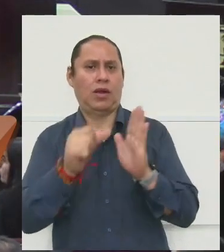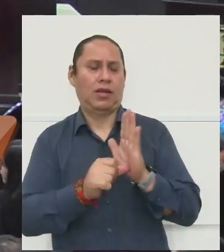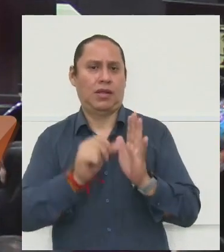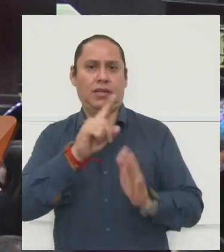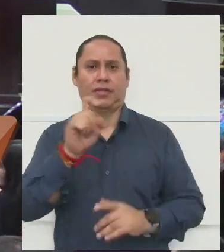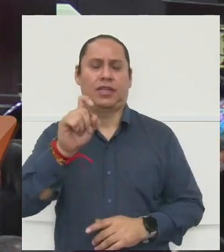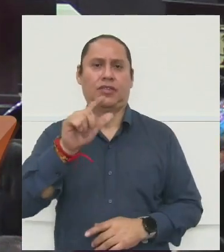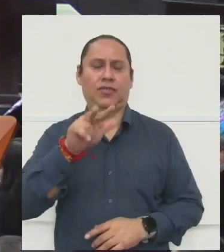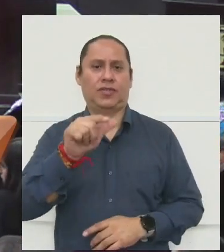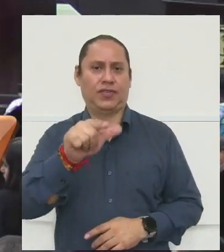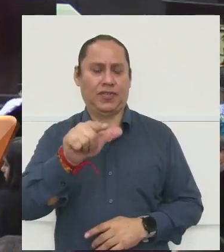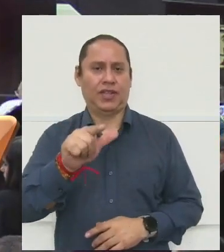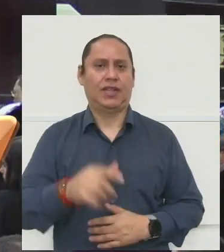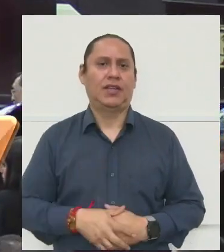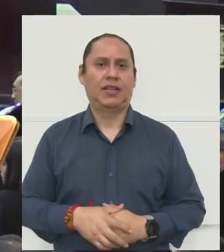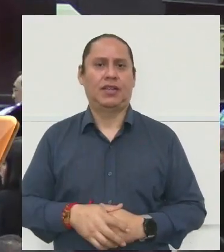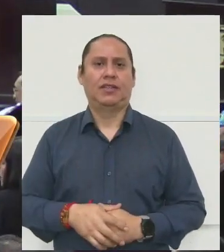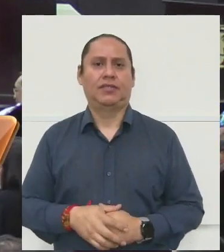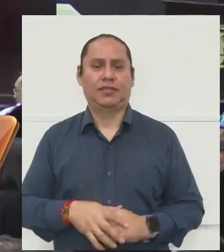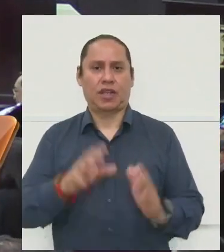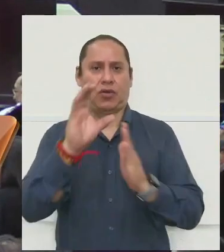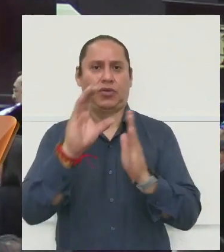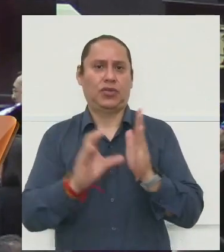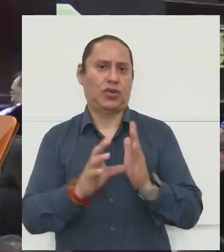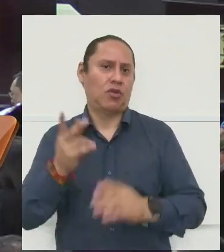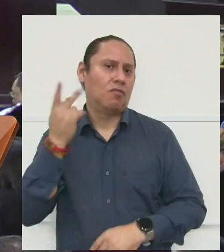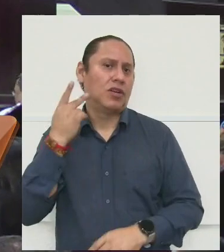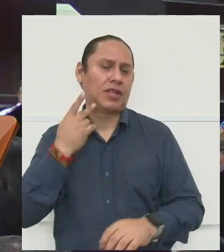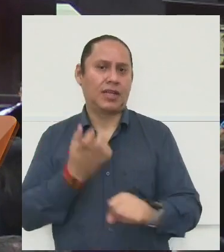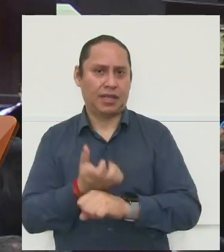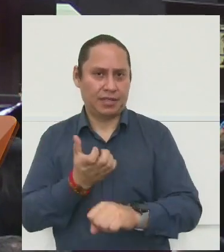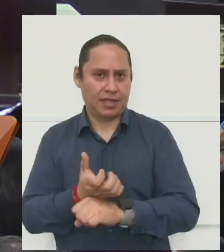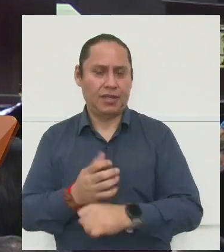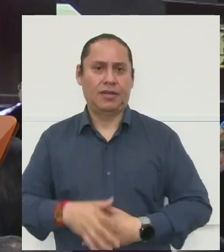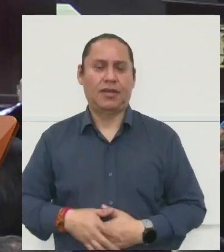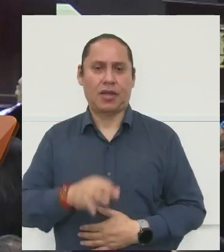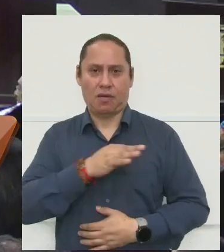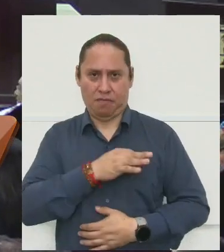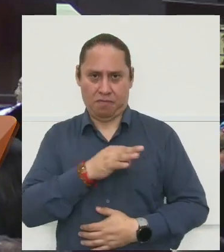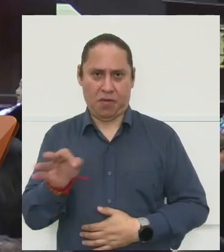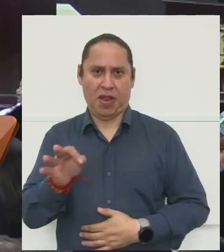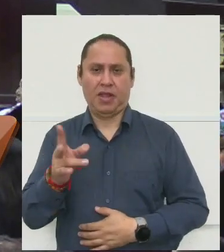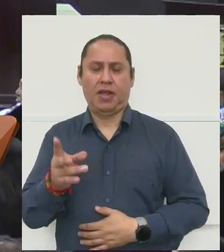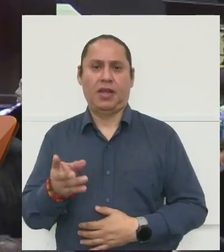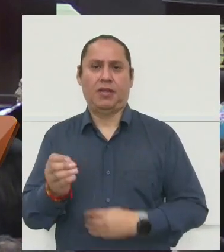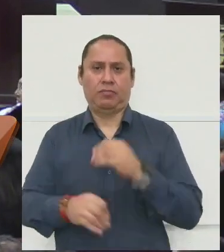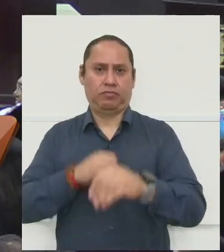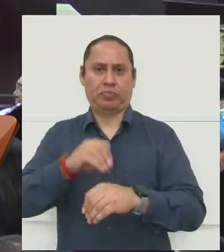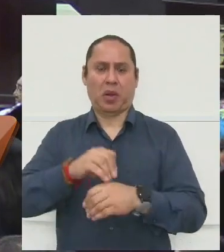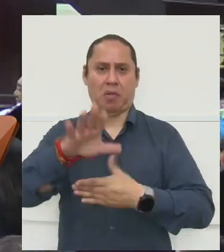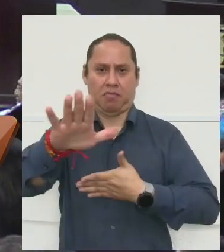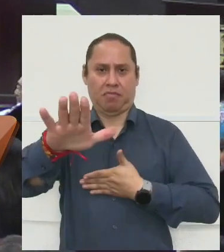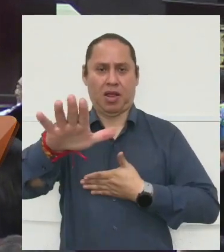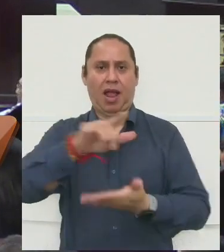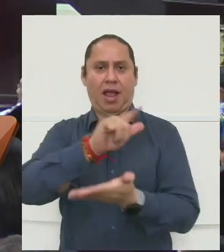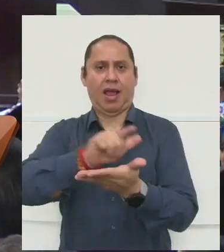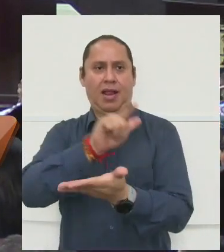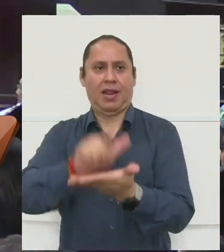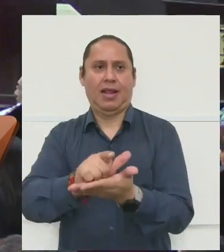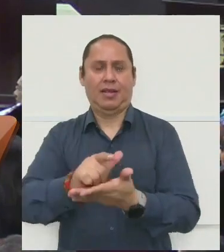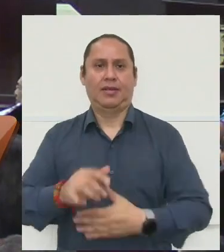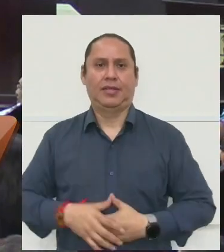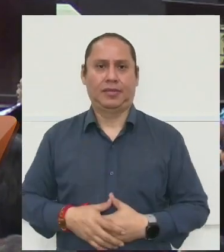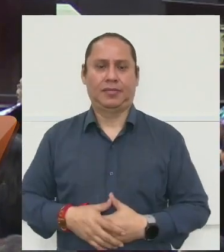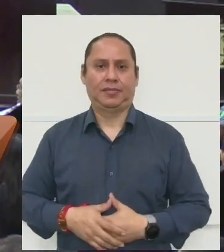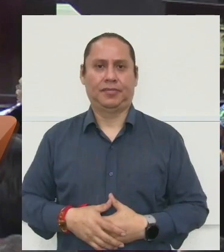artículo 117 de la constitución política local procedamos a tomarle la protesta de ley en